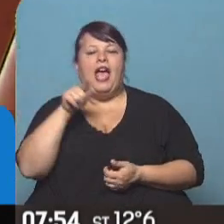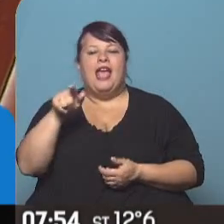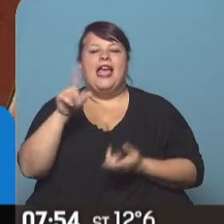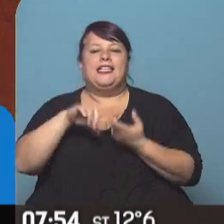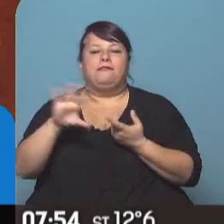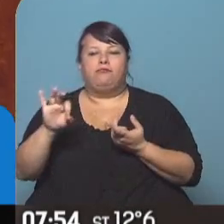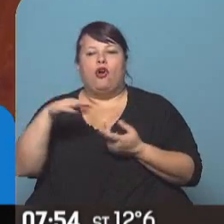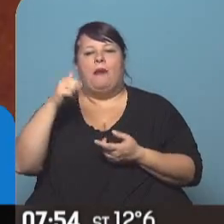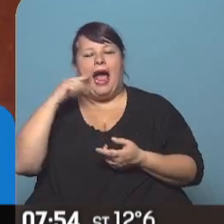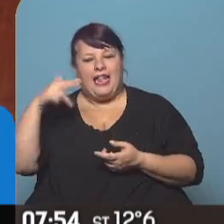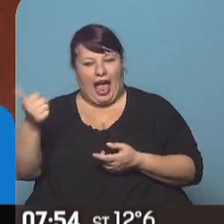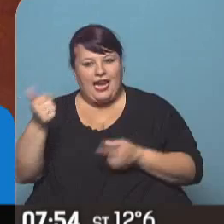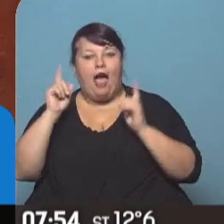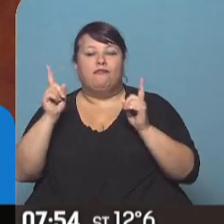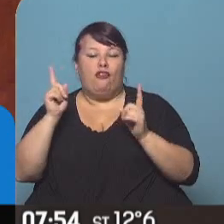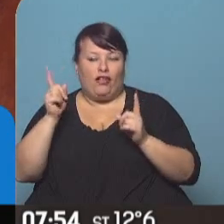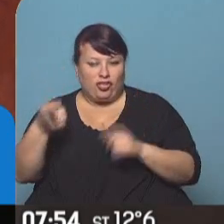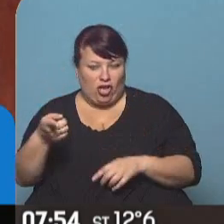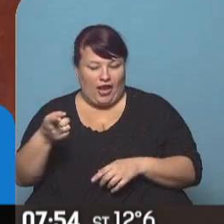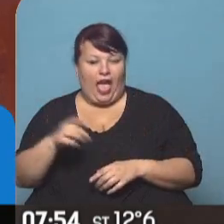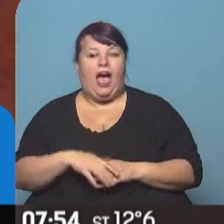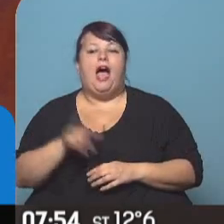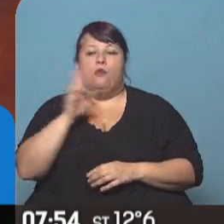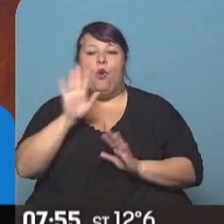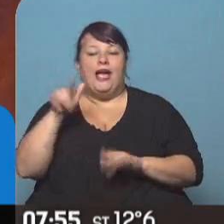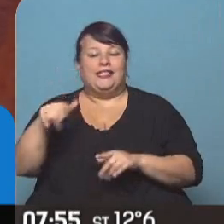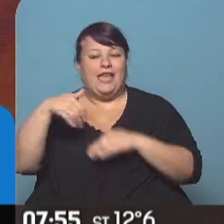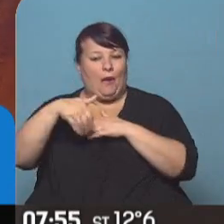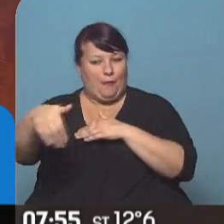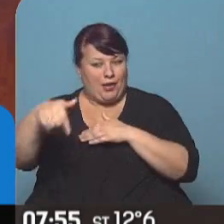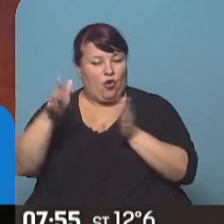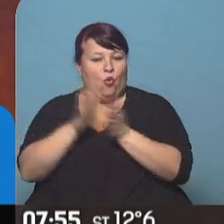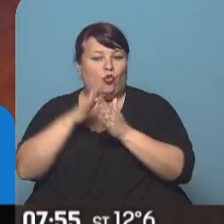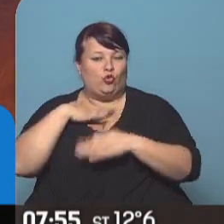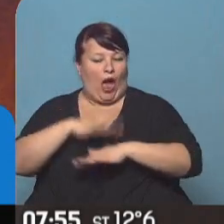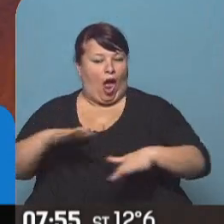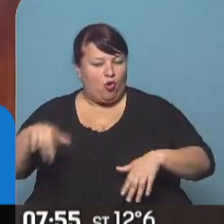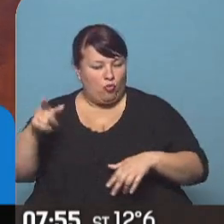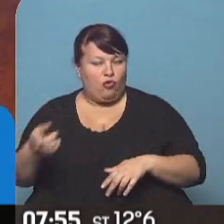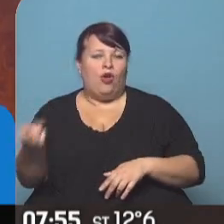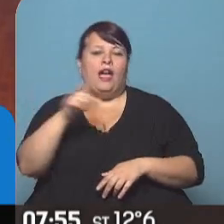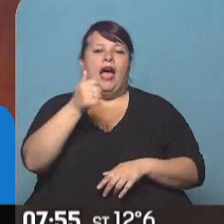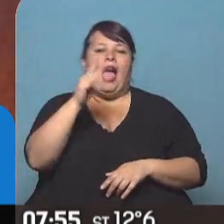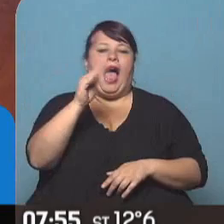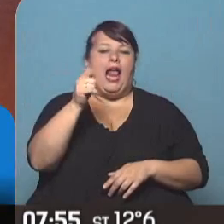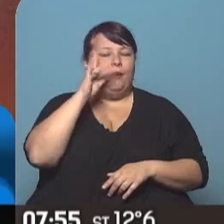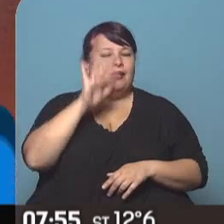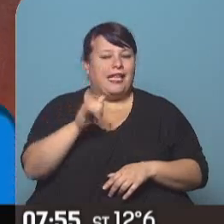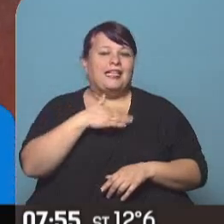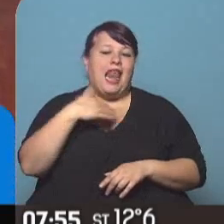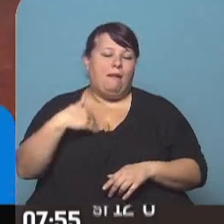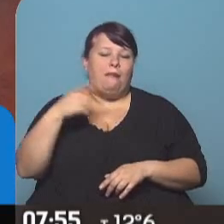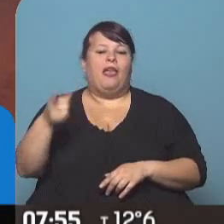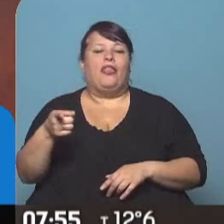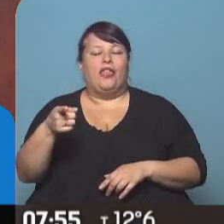marido de mariana profesora que estaba ese día allí con sus niños y al va a science mamá